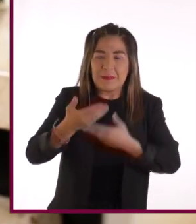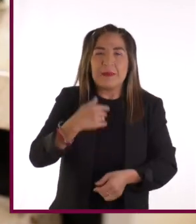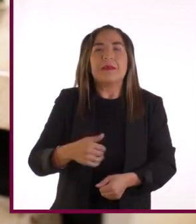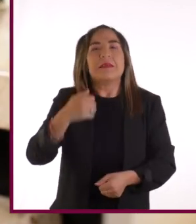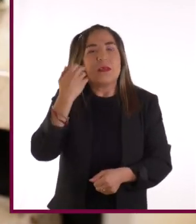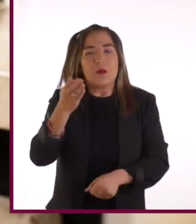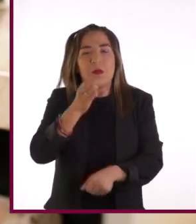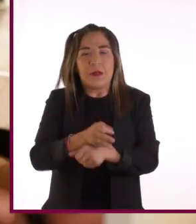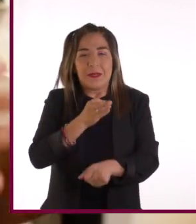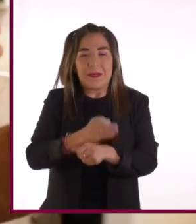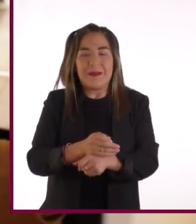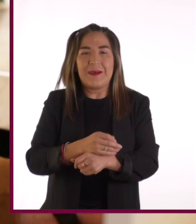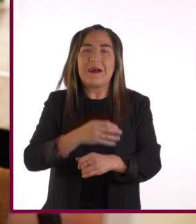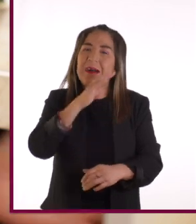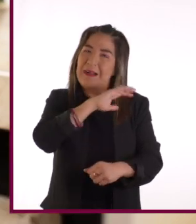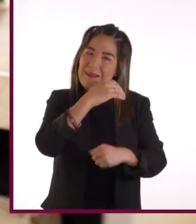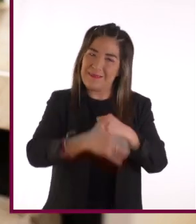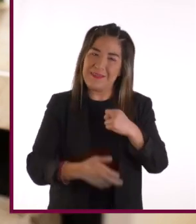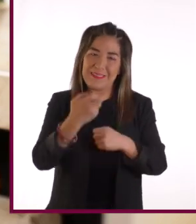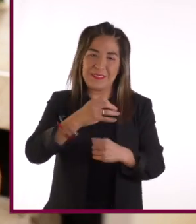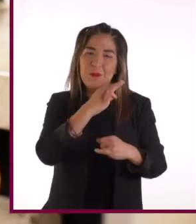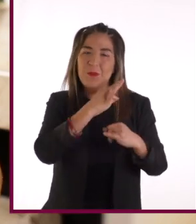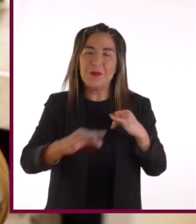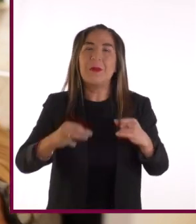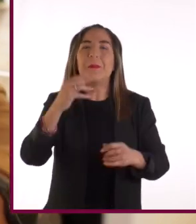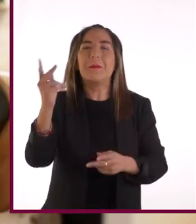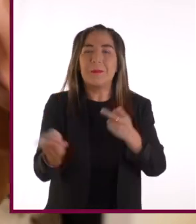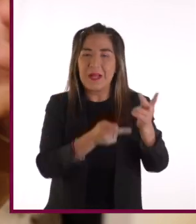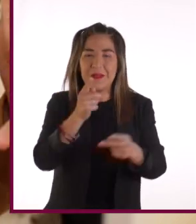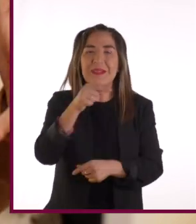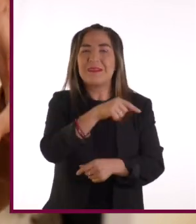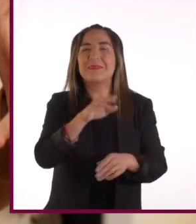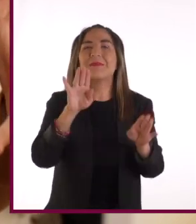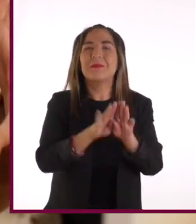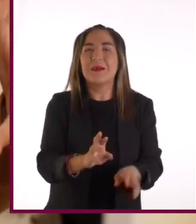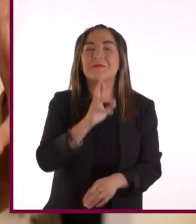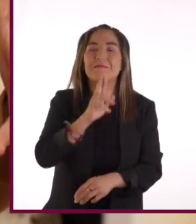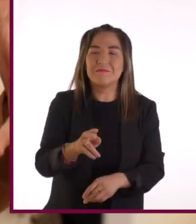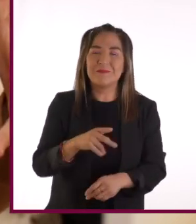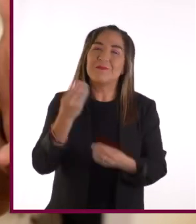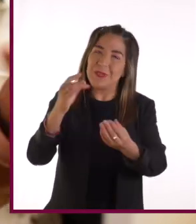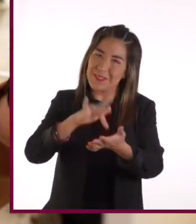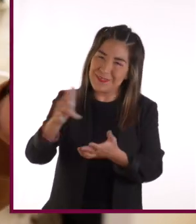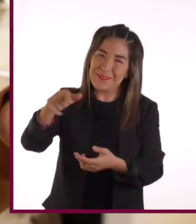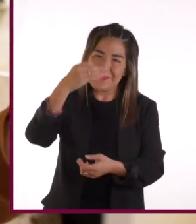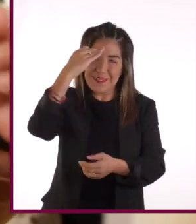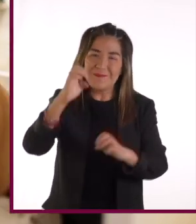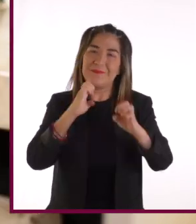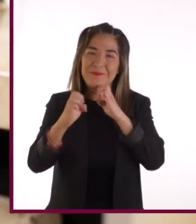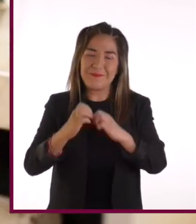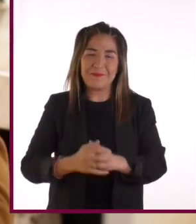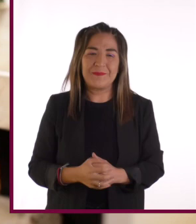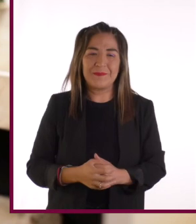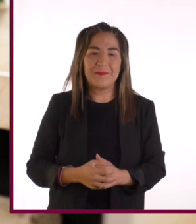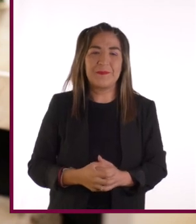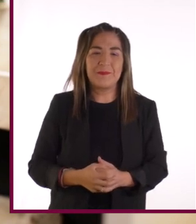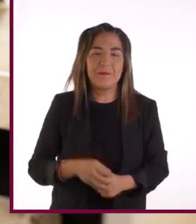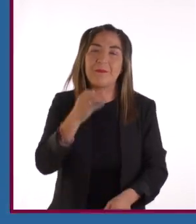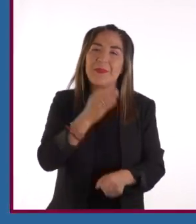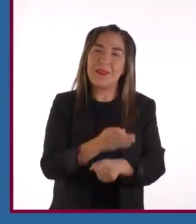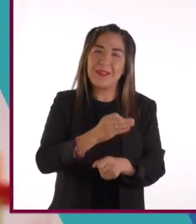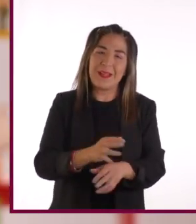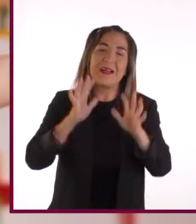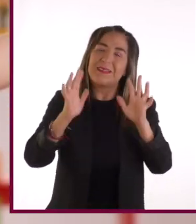nos comparte y la quiero invitar al final del programa donde resolvemos la paradoja, Didmara y yo. Muchas gracias por su tiempo y continuamos en Jóvenes